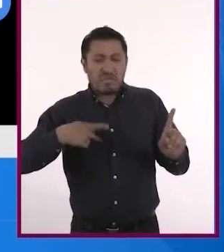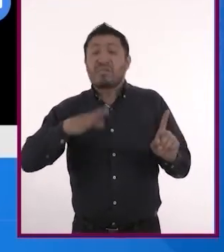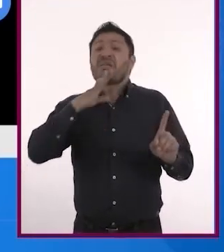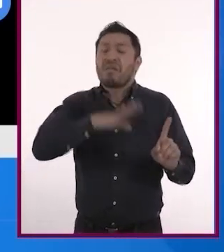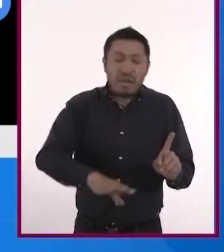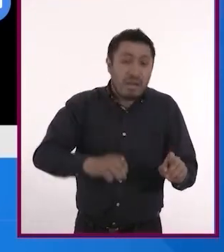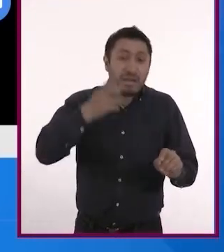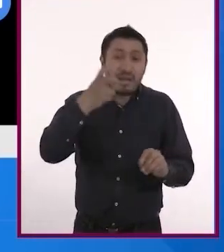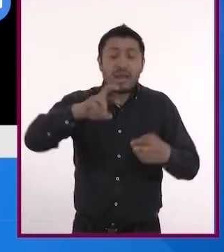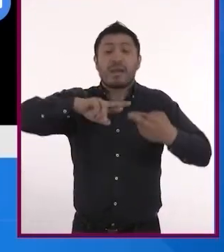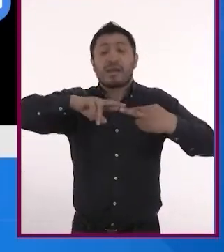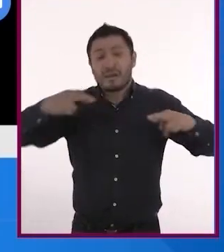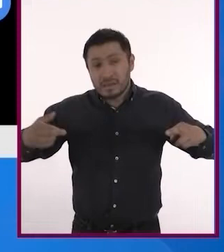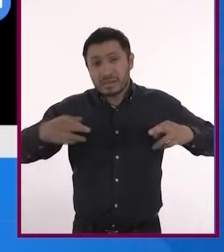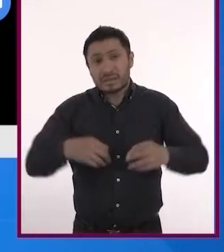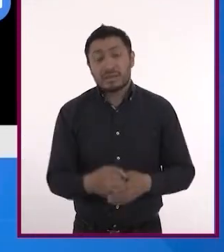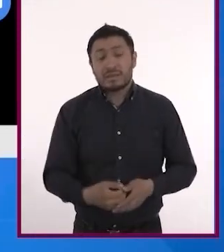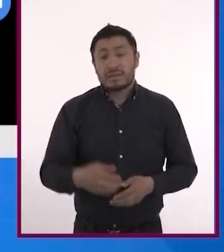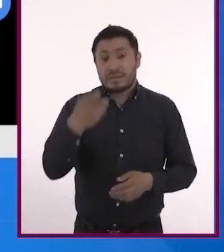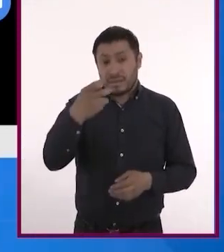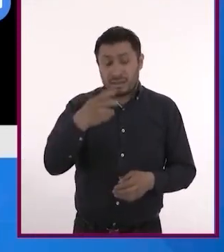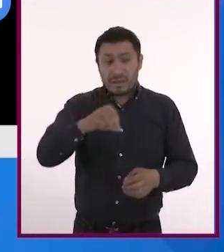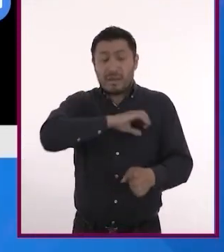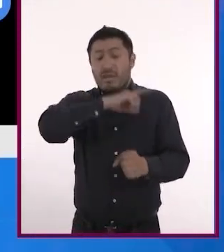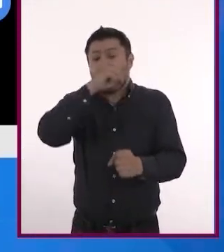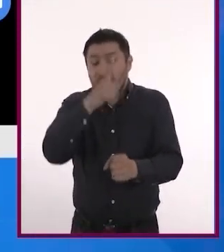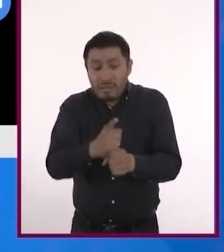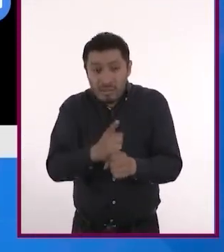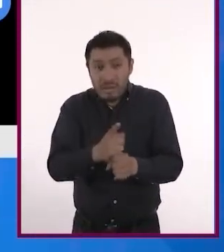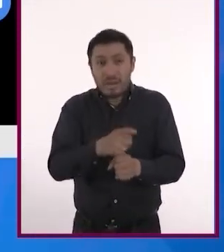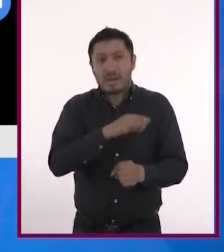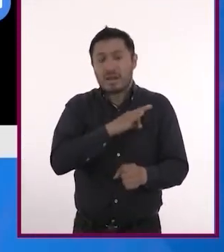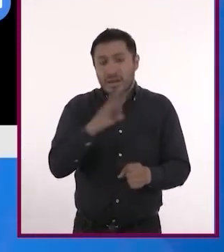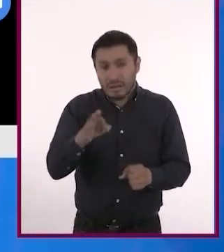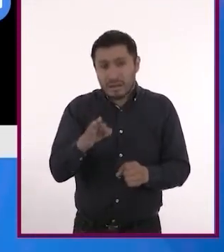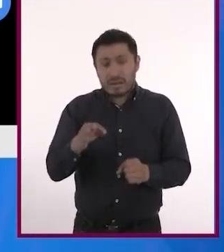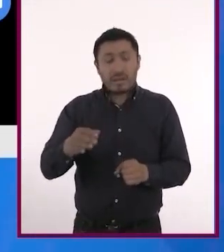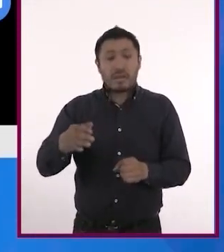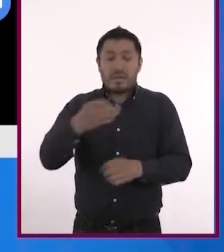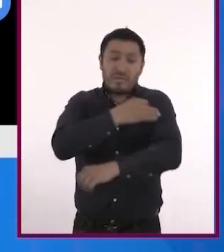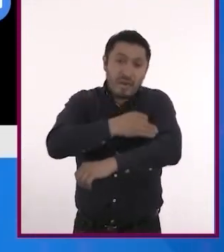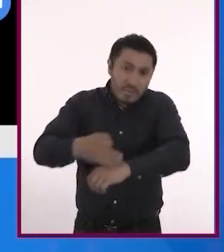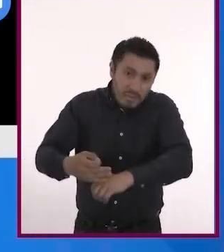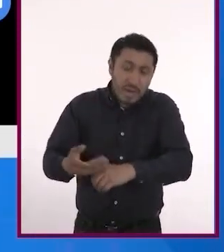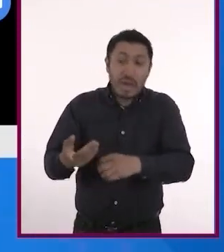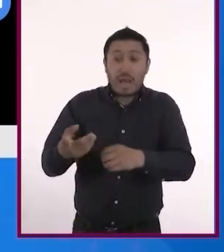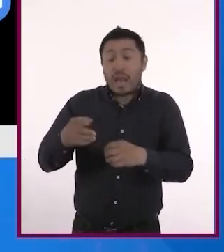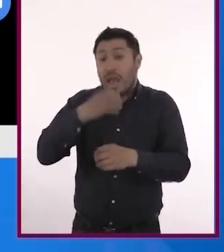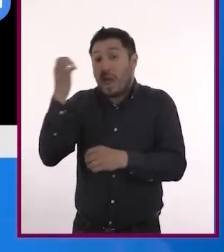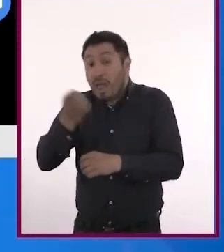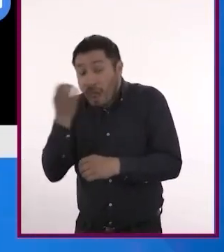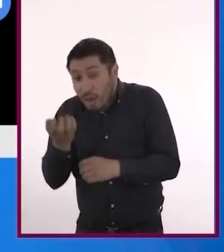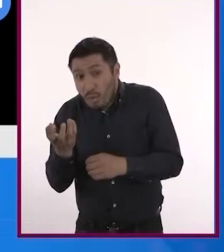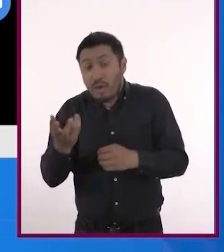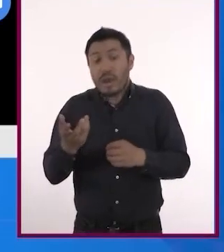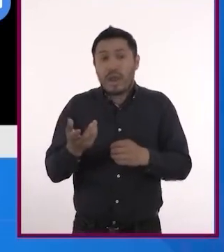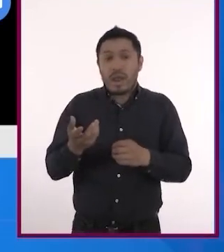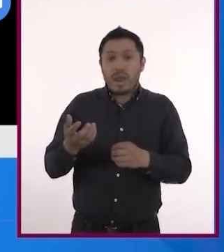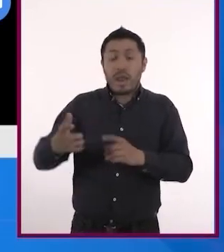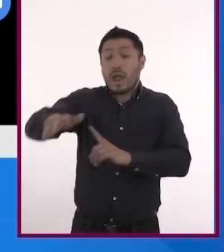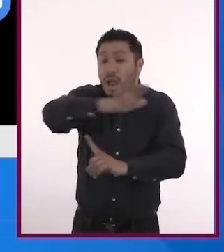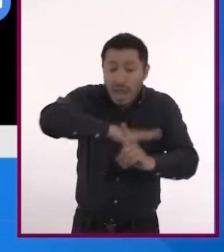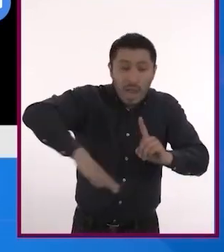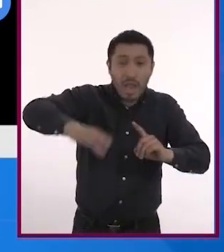Y esos recursos, esas posibilidades pueden estar en la familia, pueden estar en la escuela, pueden estar en